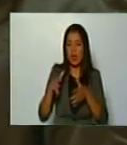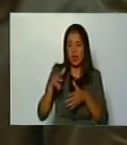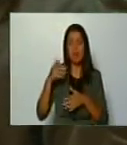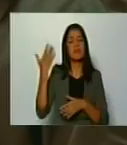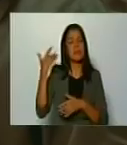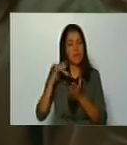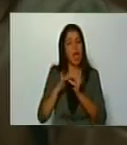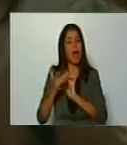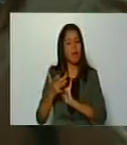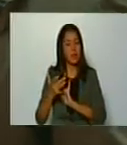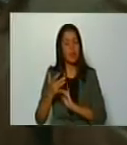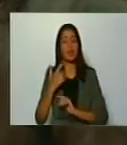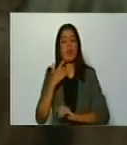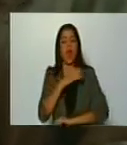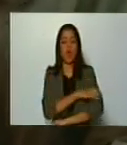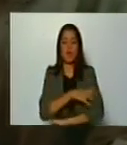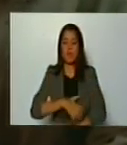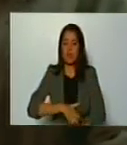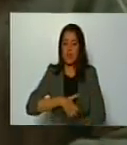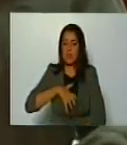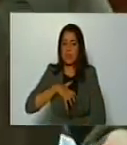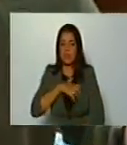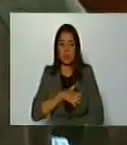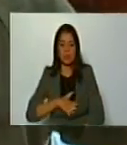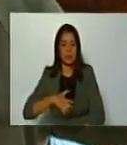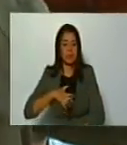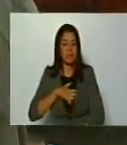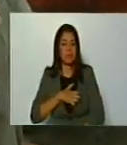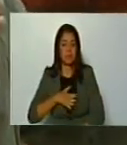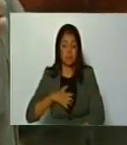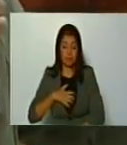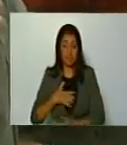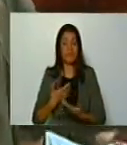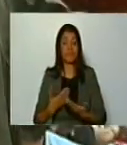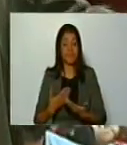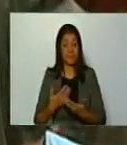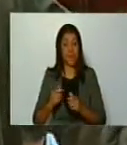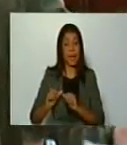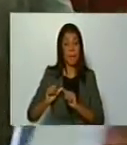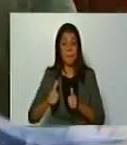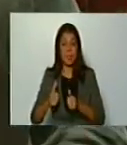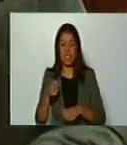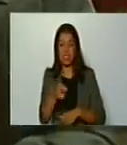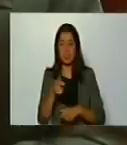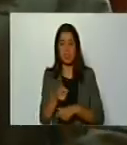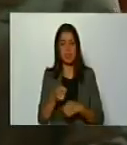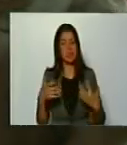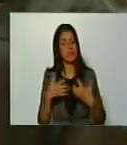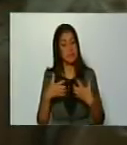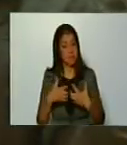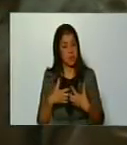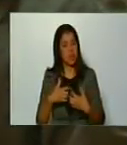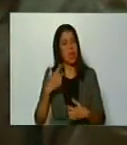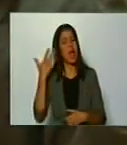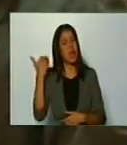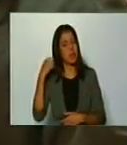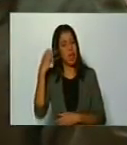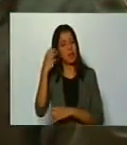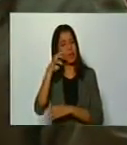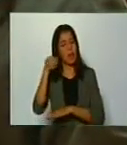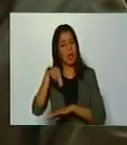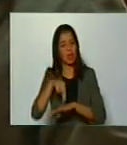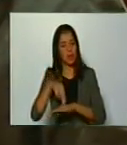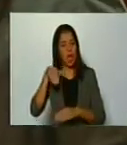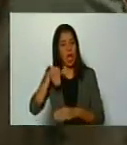abril? No pudieron. ¿No lo hicieron ellos desde el primer momento que tomaron la Asamblea Nacional por unas